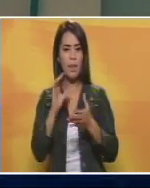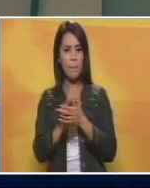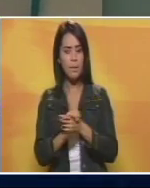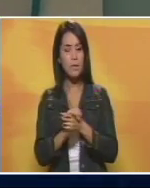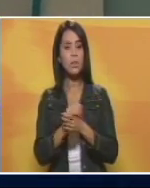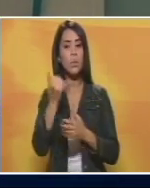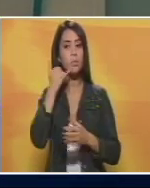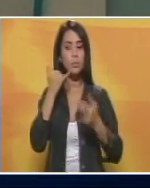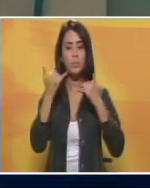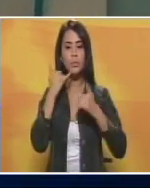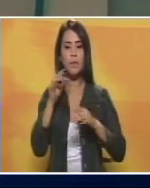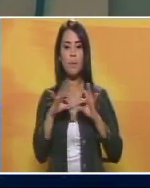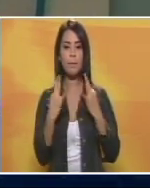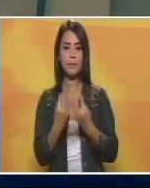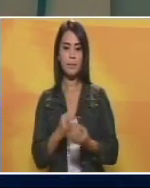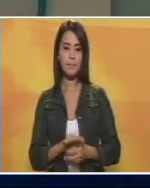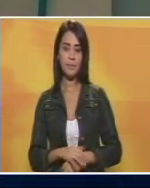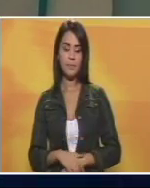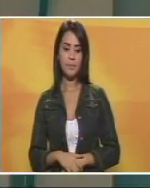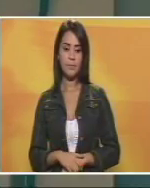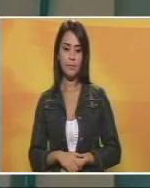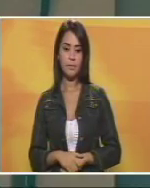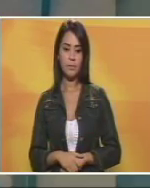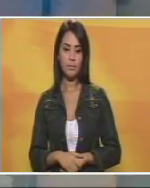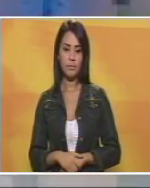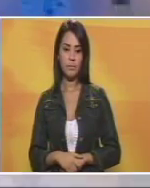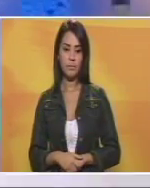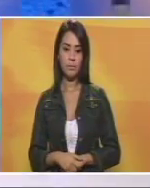y familiares.